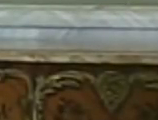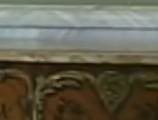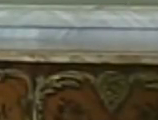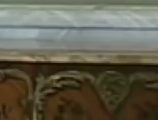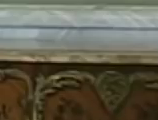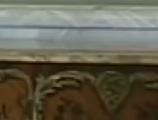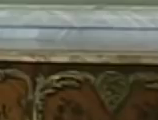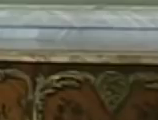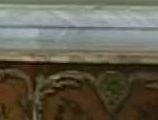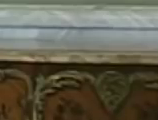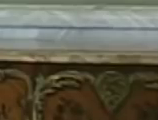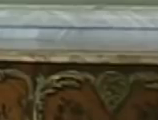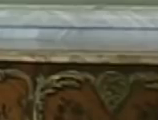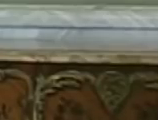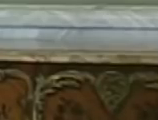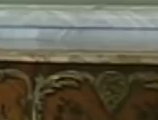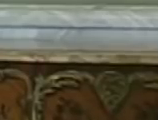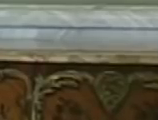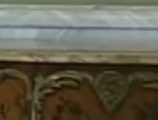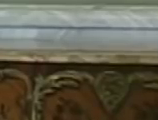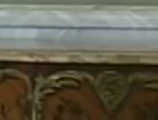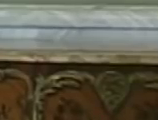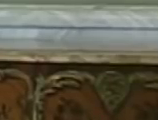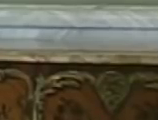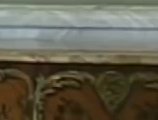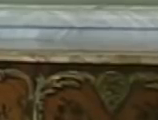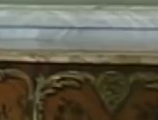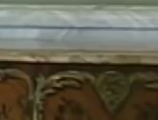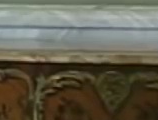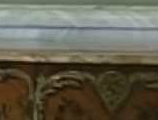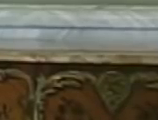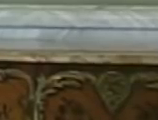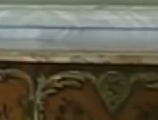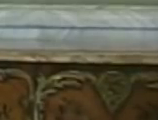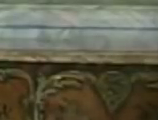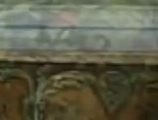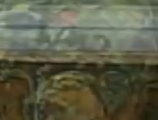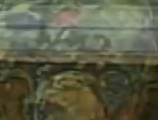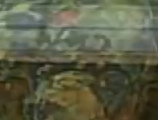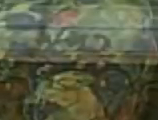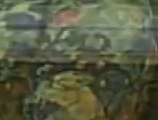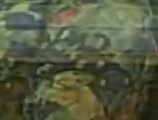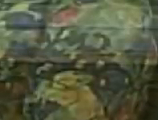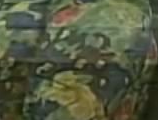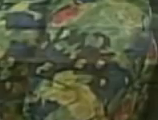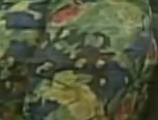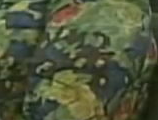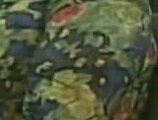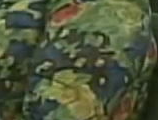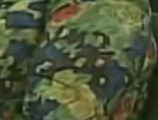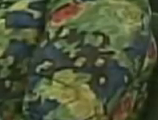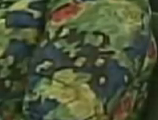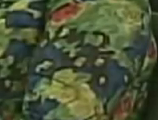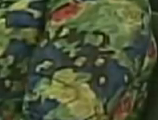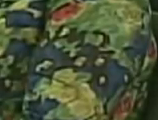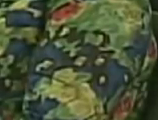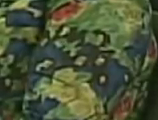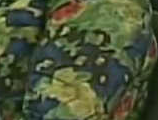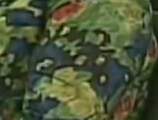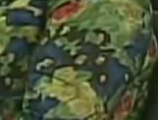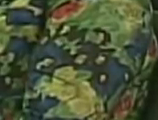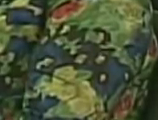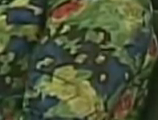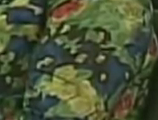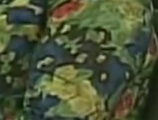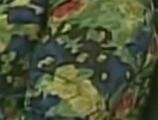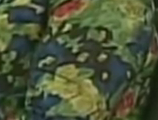que no estamos sabemos que los países que quieren dominar y quieren presionar a la zona del resto del